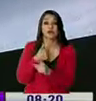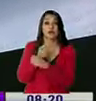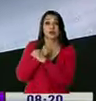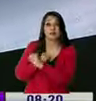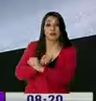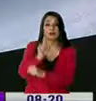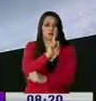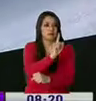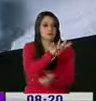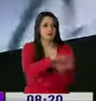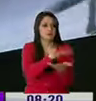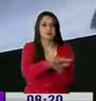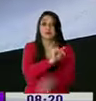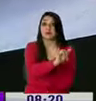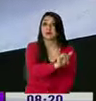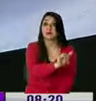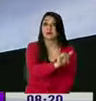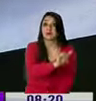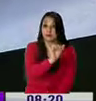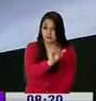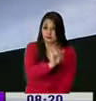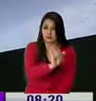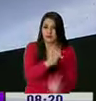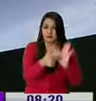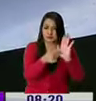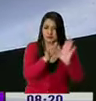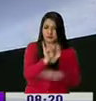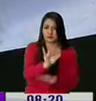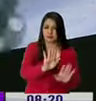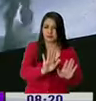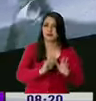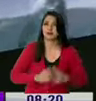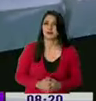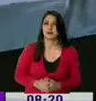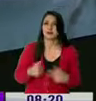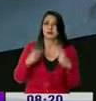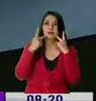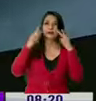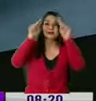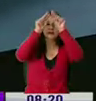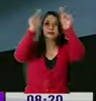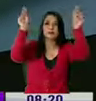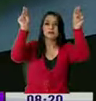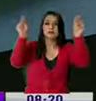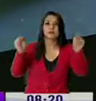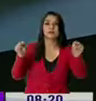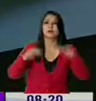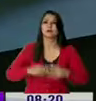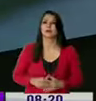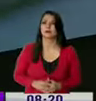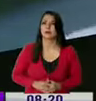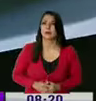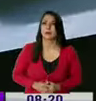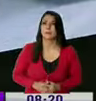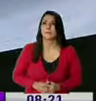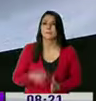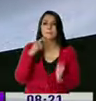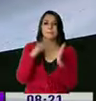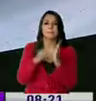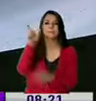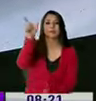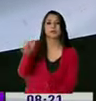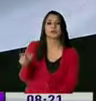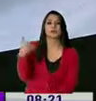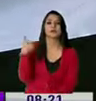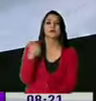vayas. No quiero ser abogado del diablo. Póngame a la Sofía, por favor. Yo estoy viendo el puente. ¿Qué va a suceder si hay una persona que tiene